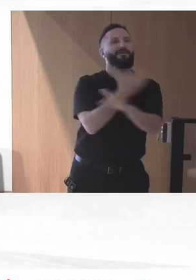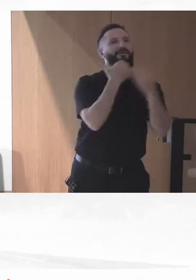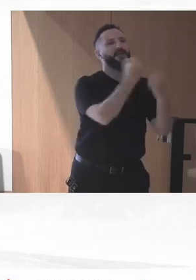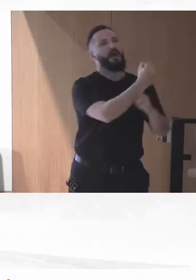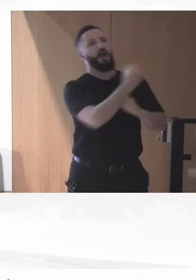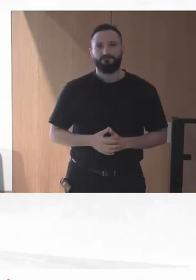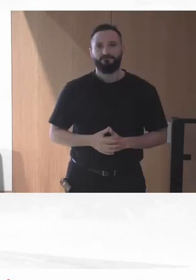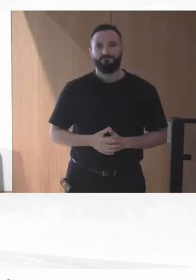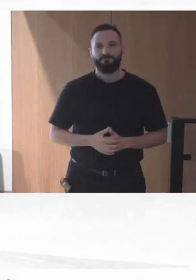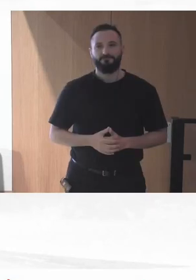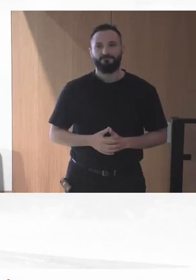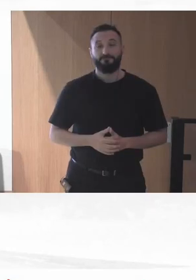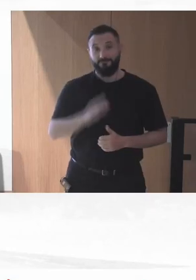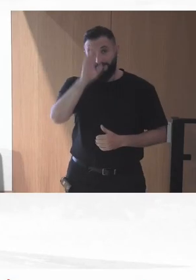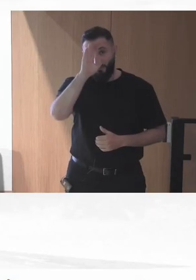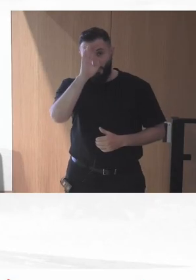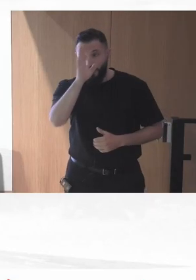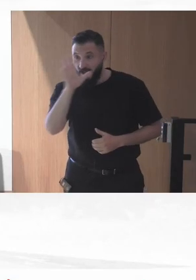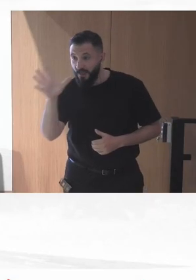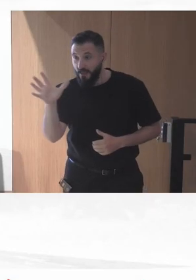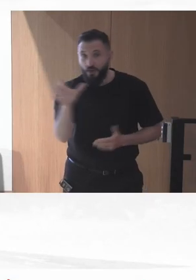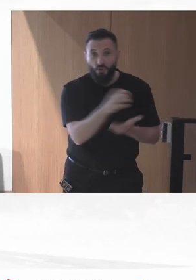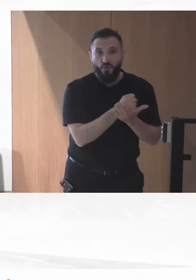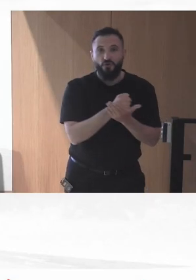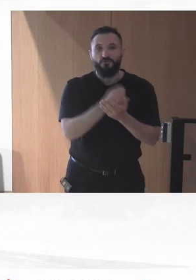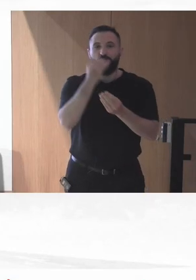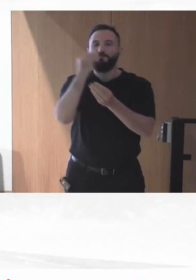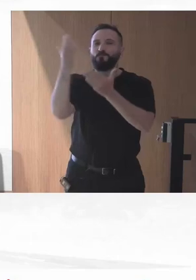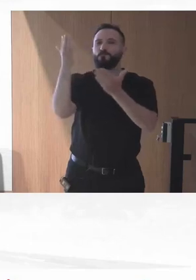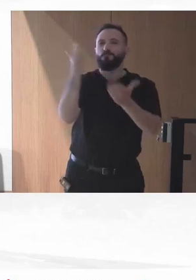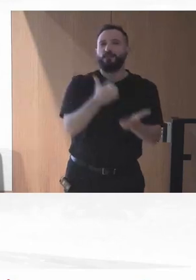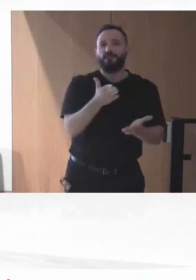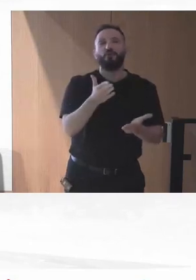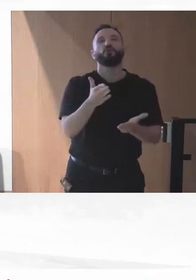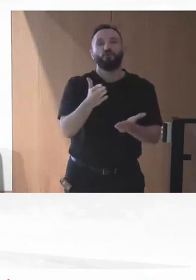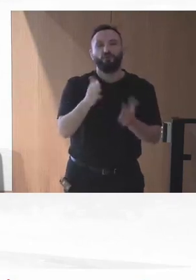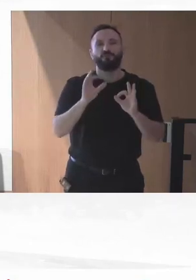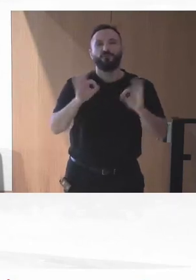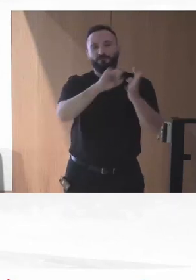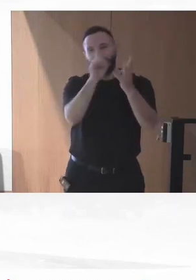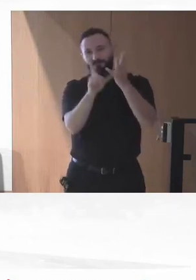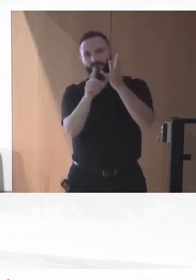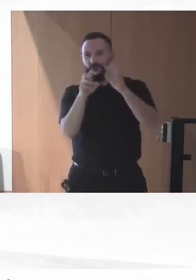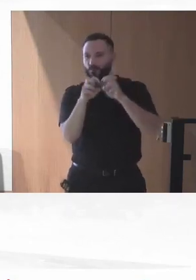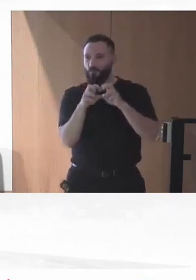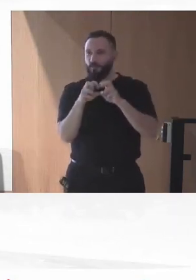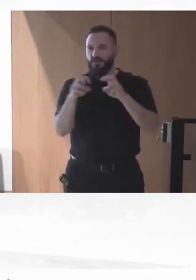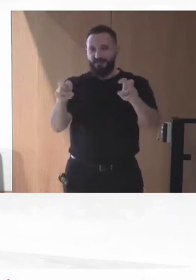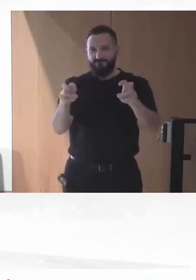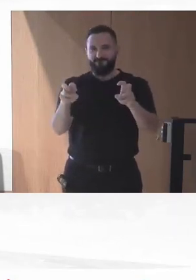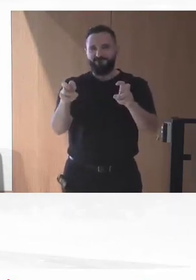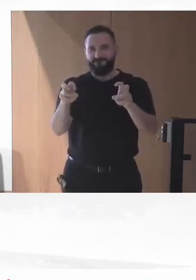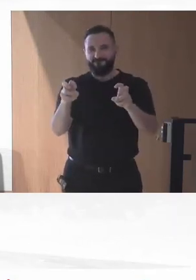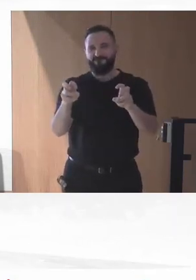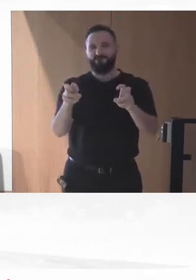necesario. Hola a todos y bienvenidos al siguiente panel que vamos a tener